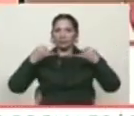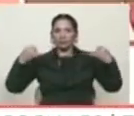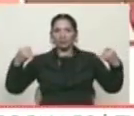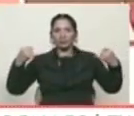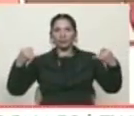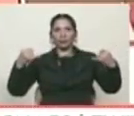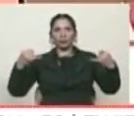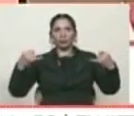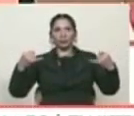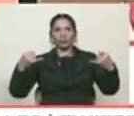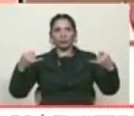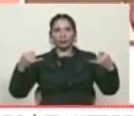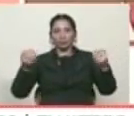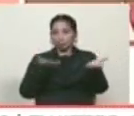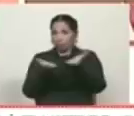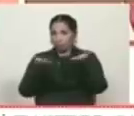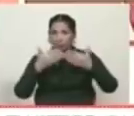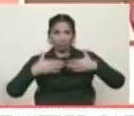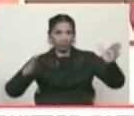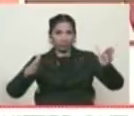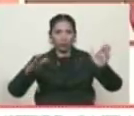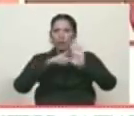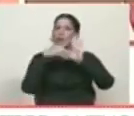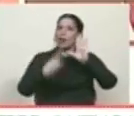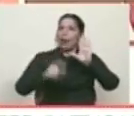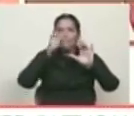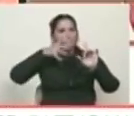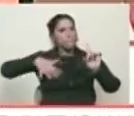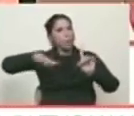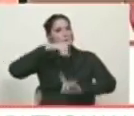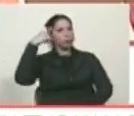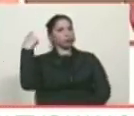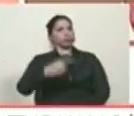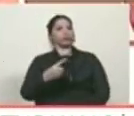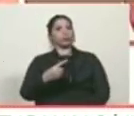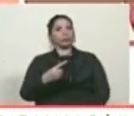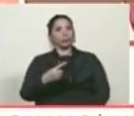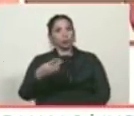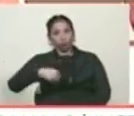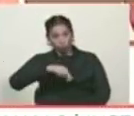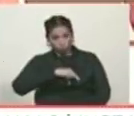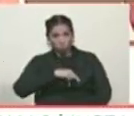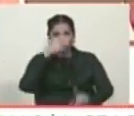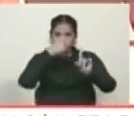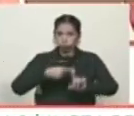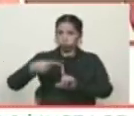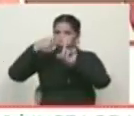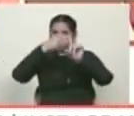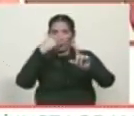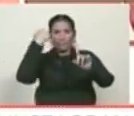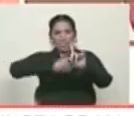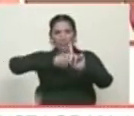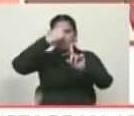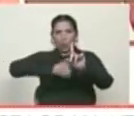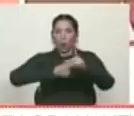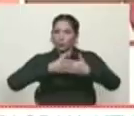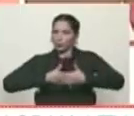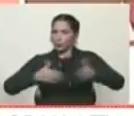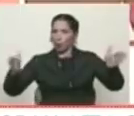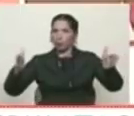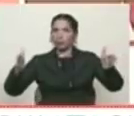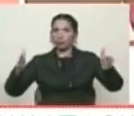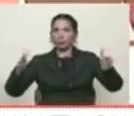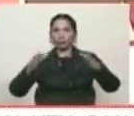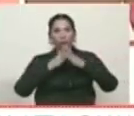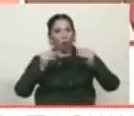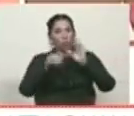un servicio público que es derecho de todo el pueblo. Y emprendemos, nos sumamos a la batalla por garantizar